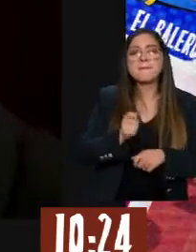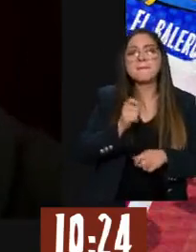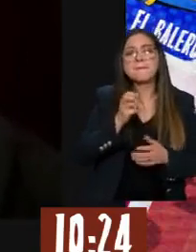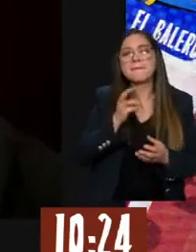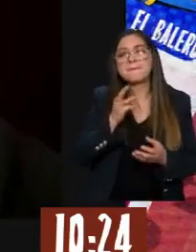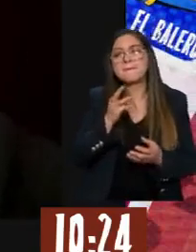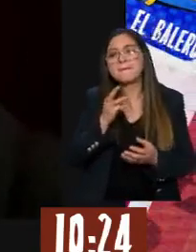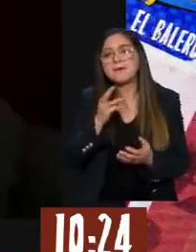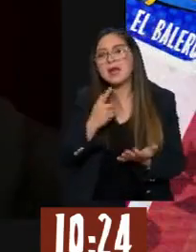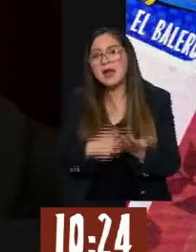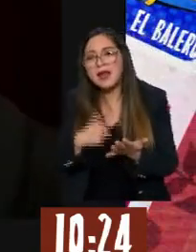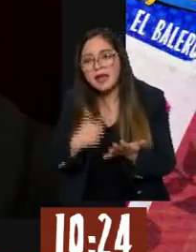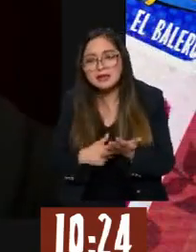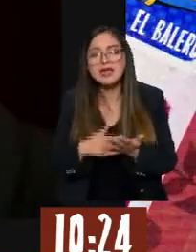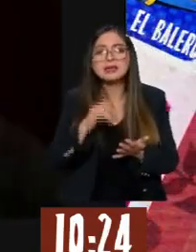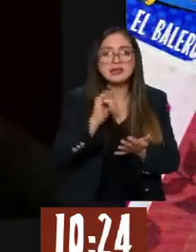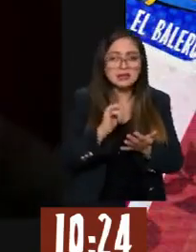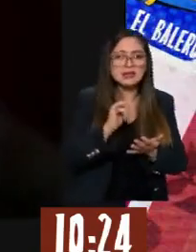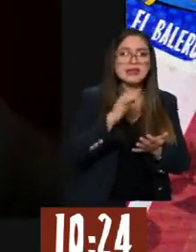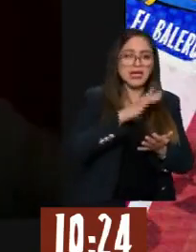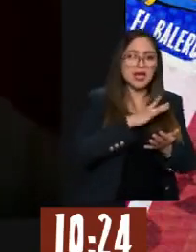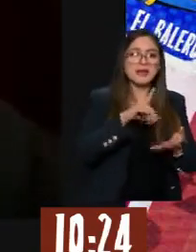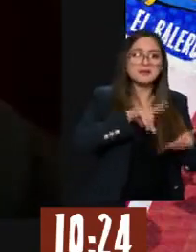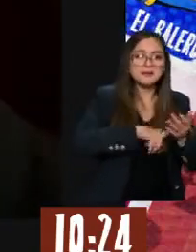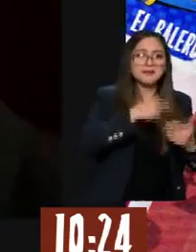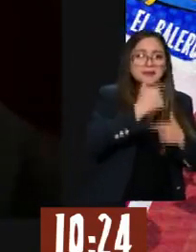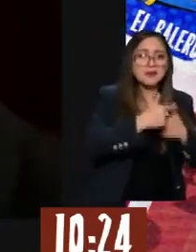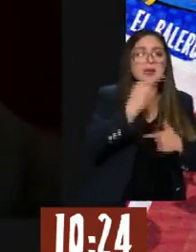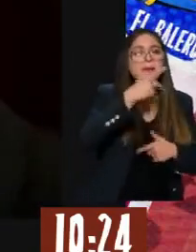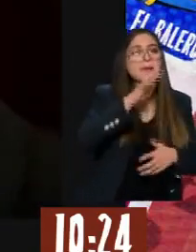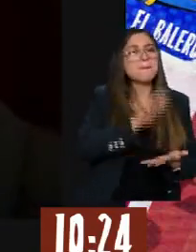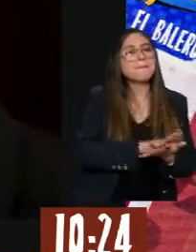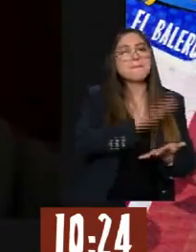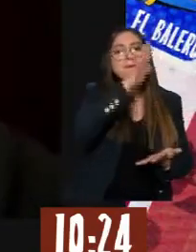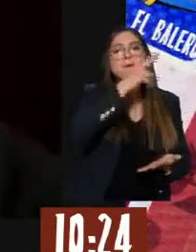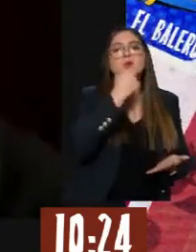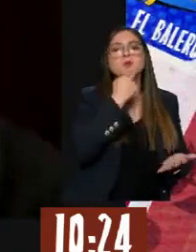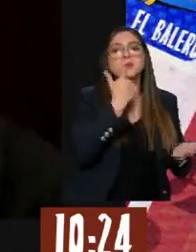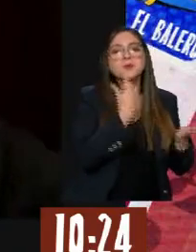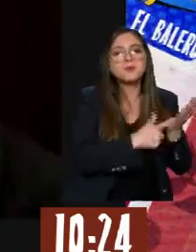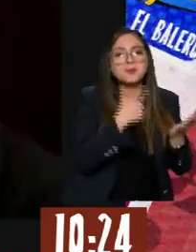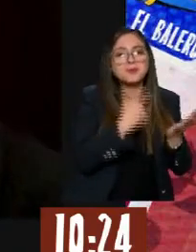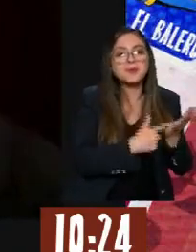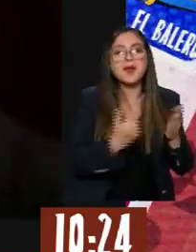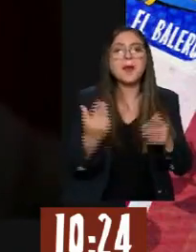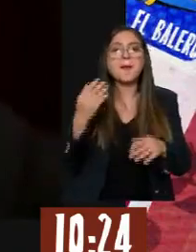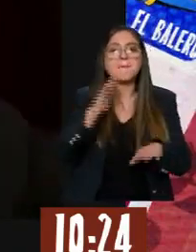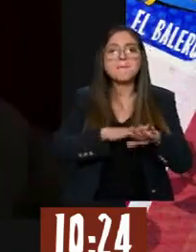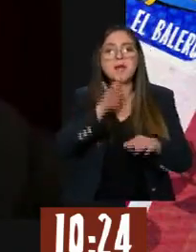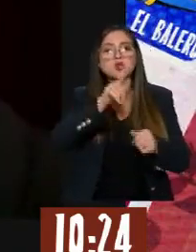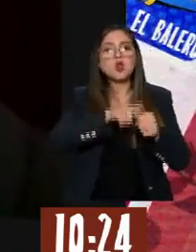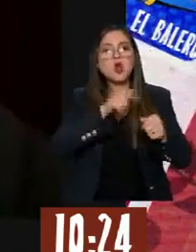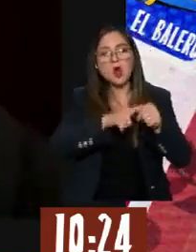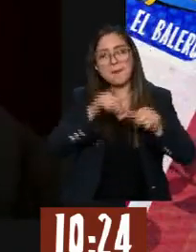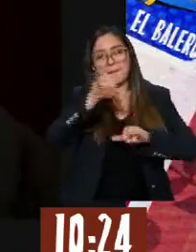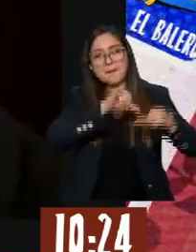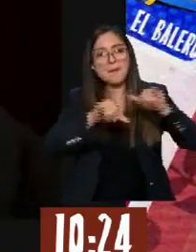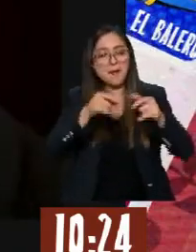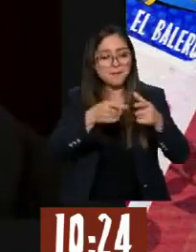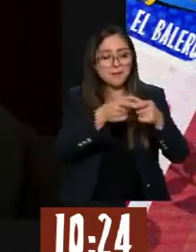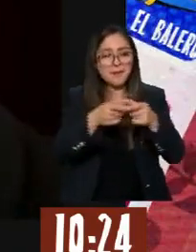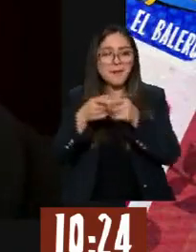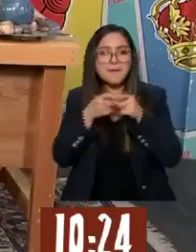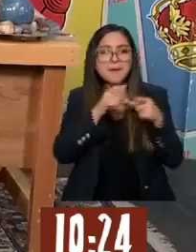de leche, porque le ponen leche en polvo, pero prácticamente es puro aceite con pigmentos y así. Ahora, nada más para que